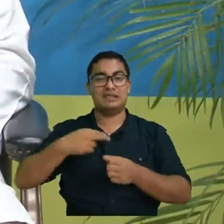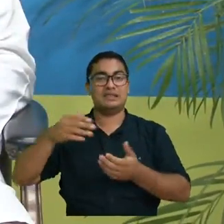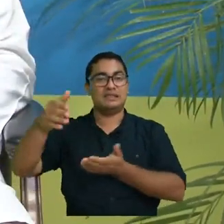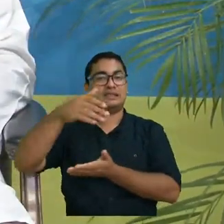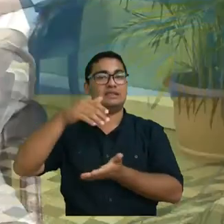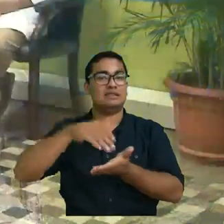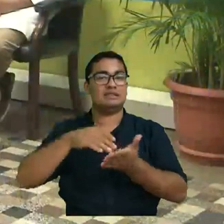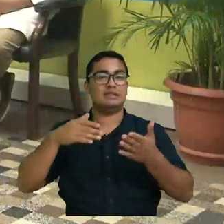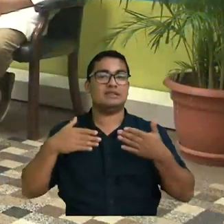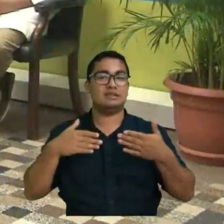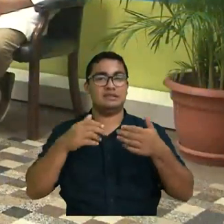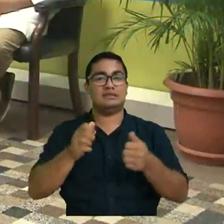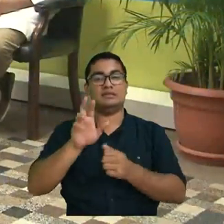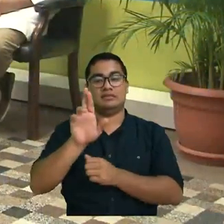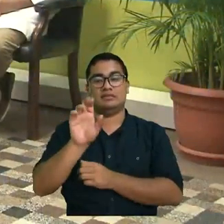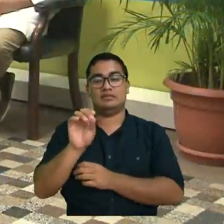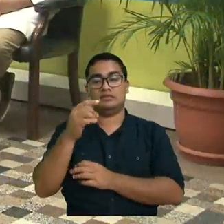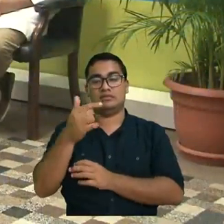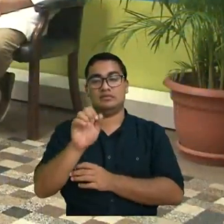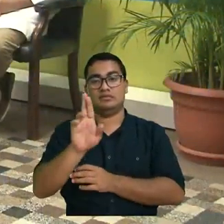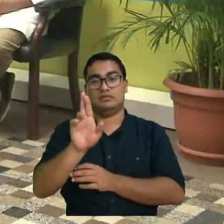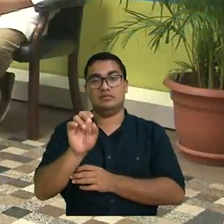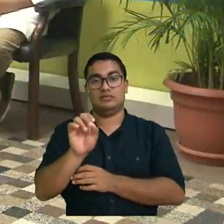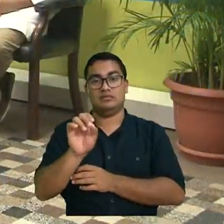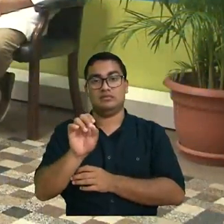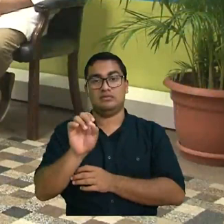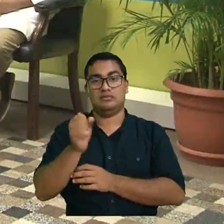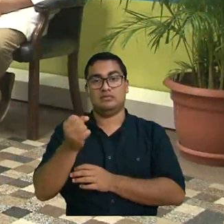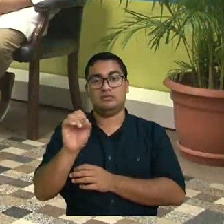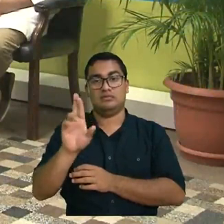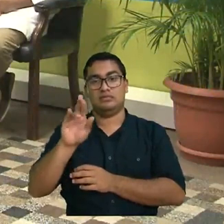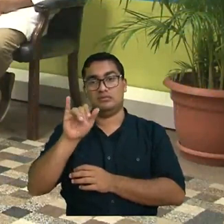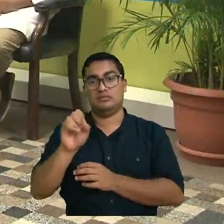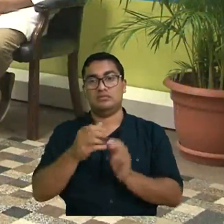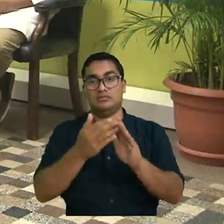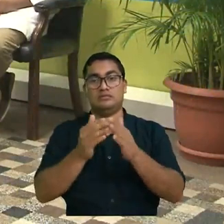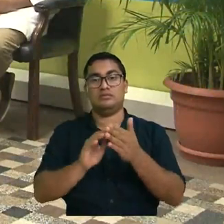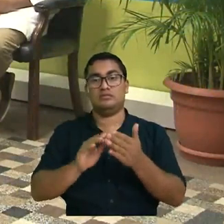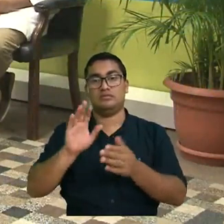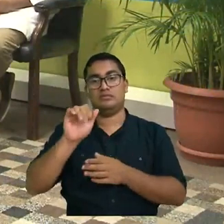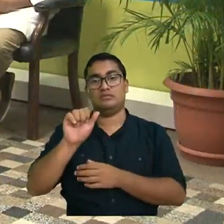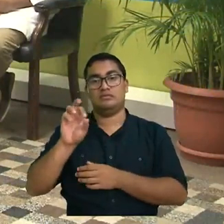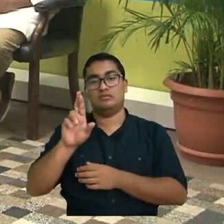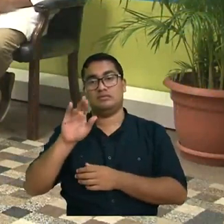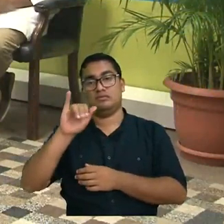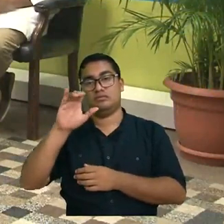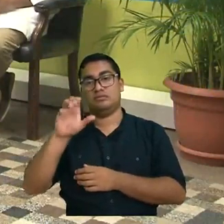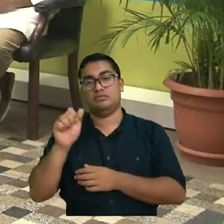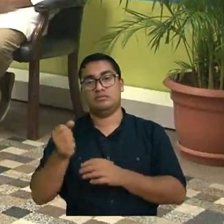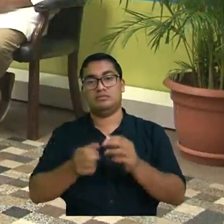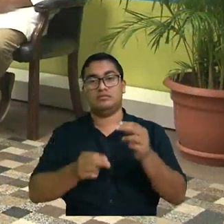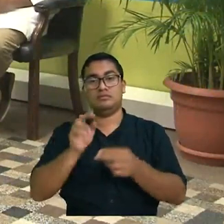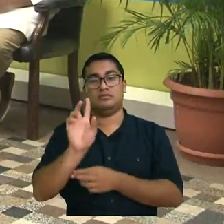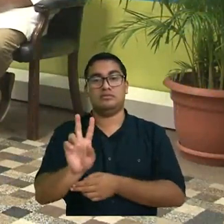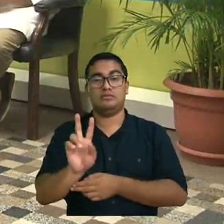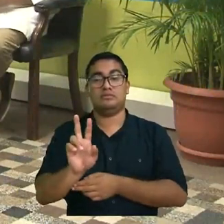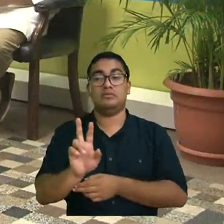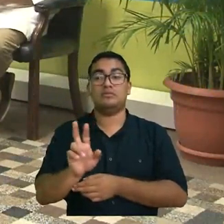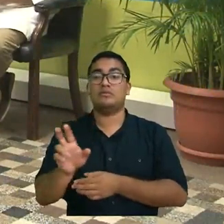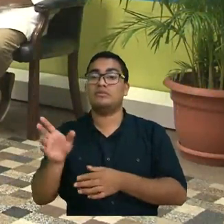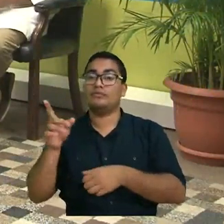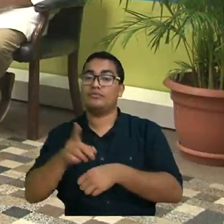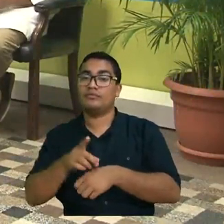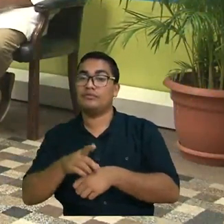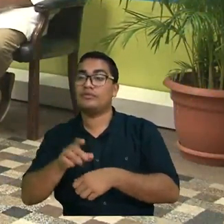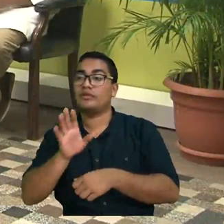Osorio, ubicado en el barrio Américas número 2. Doctor, hablemos de la prevención. La prevención es lo más importante.